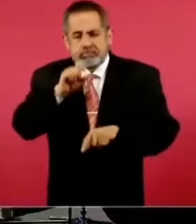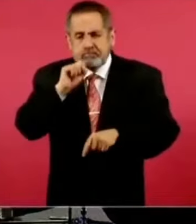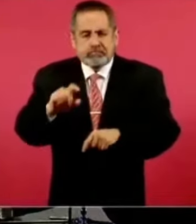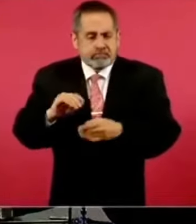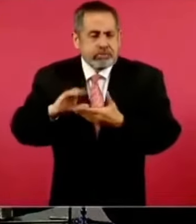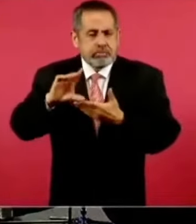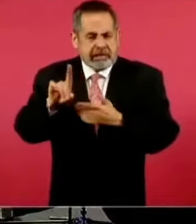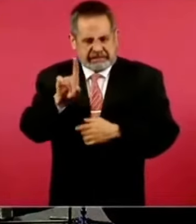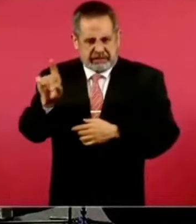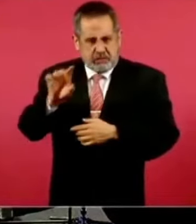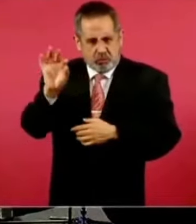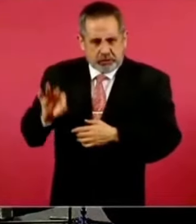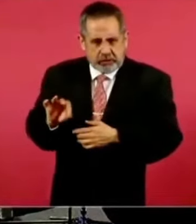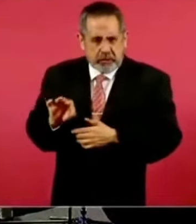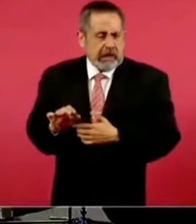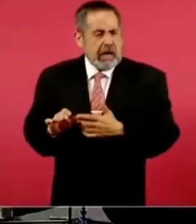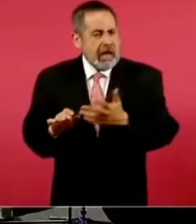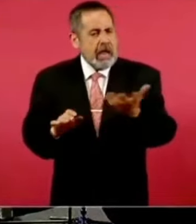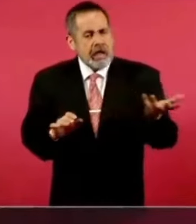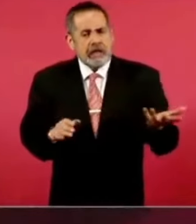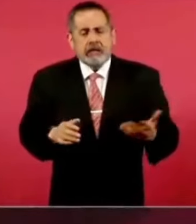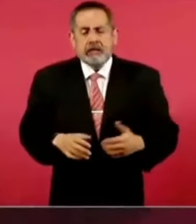del 100%.